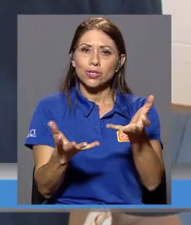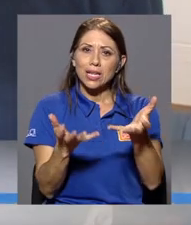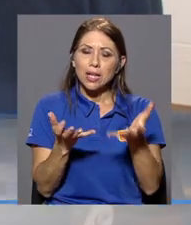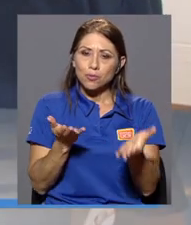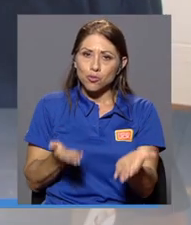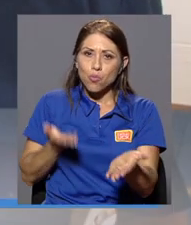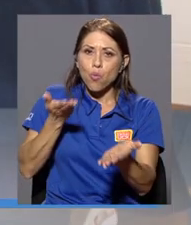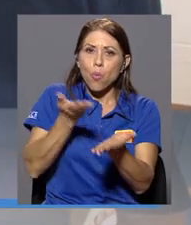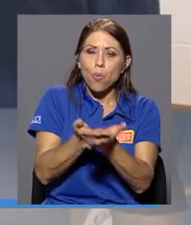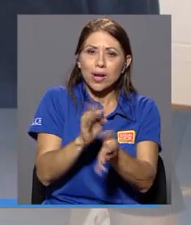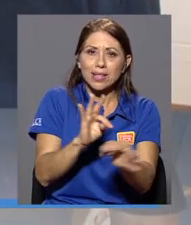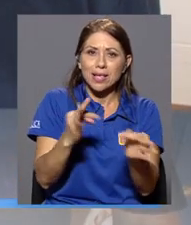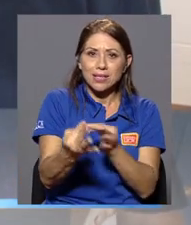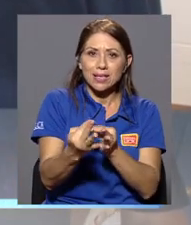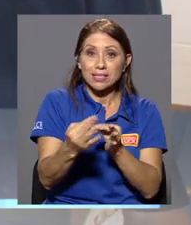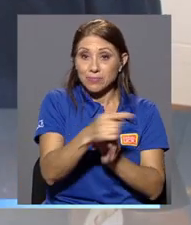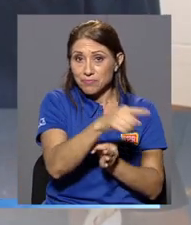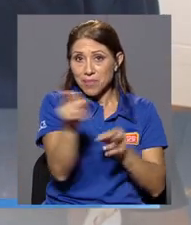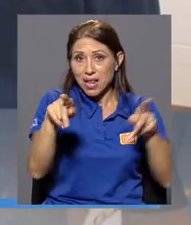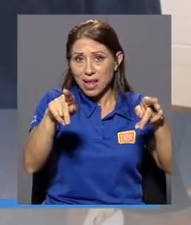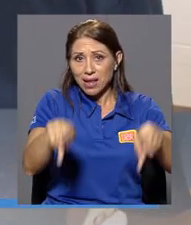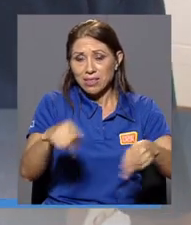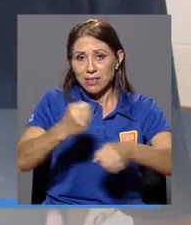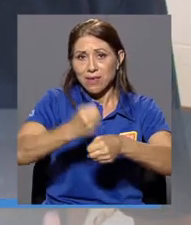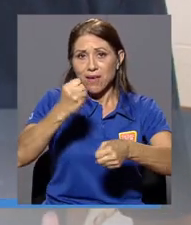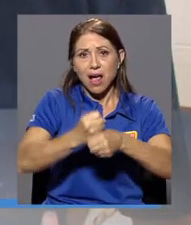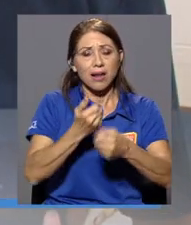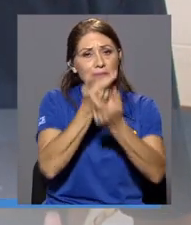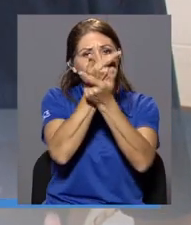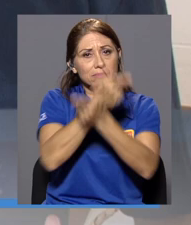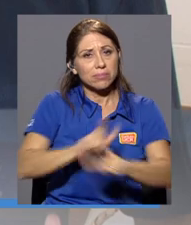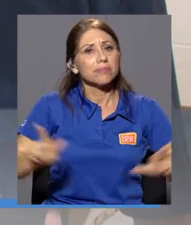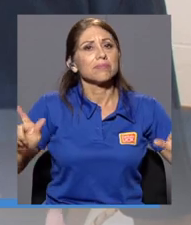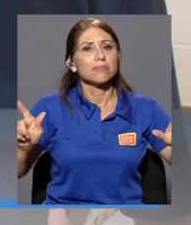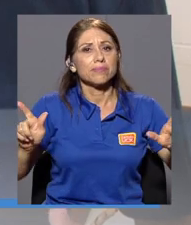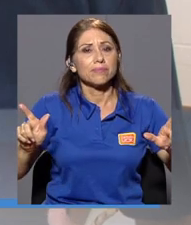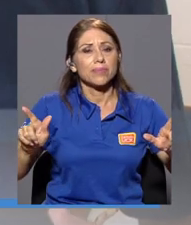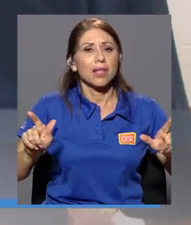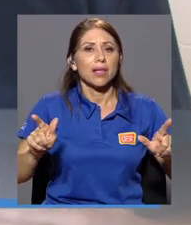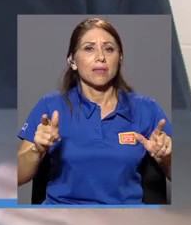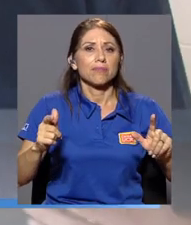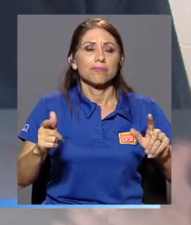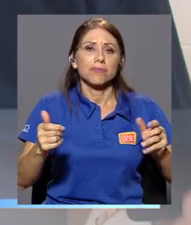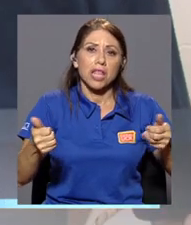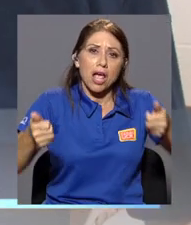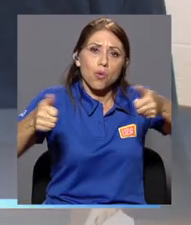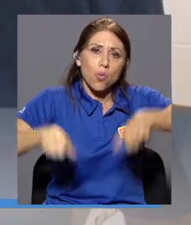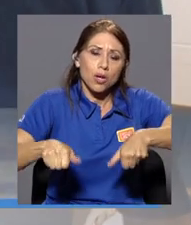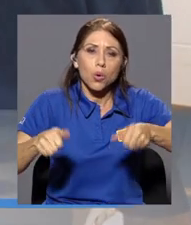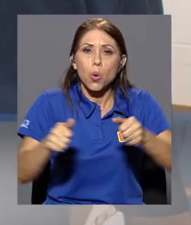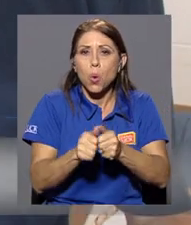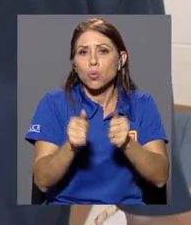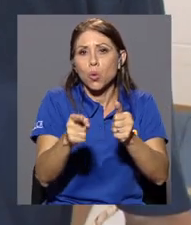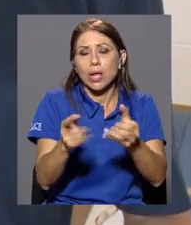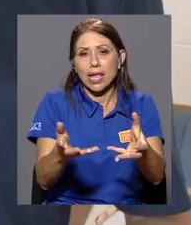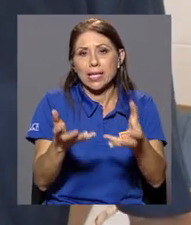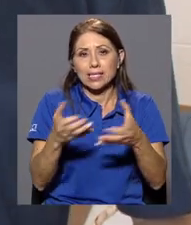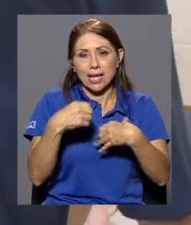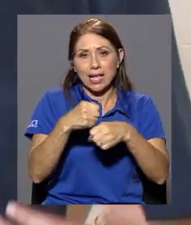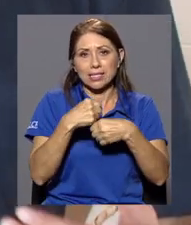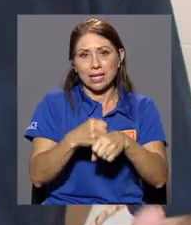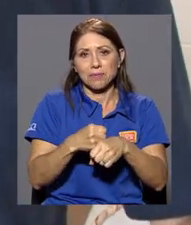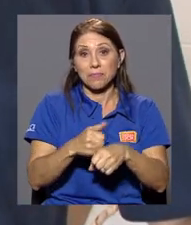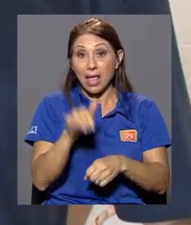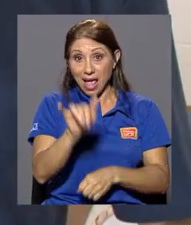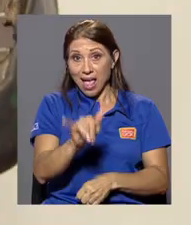de taller para que la gente trabajara libremente de acuerdo a lo que quisieran hacer y que de esta manera